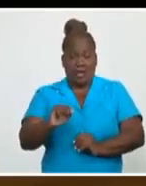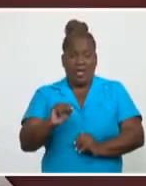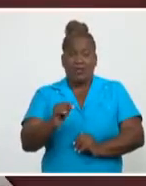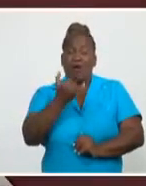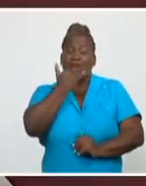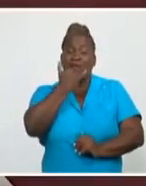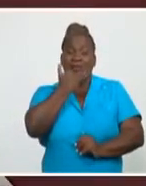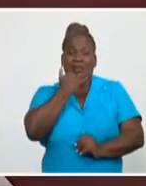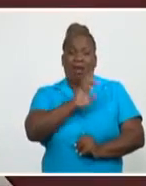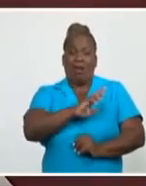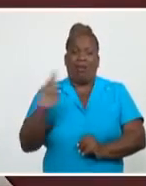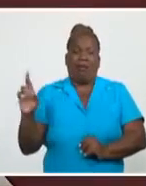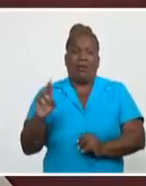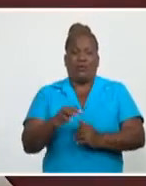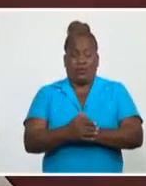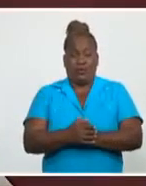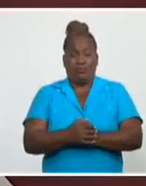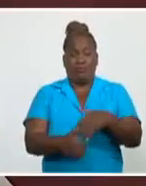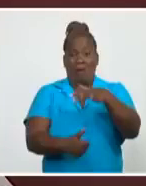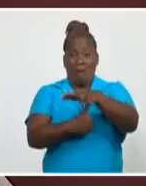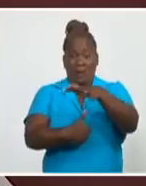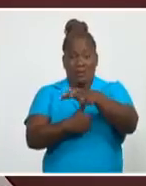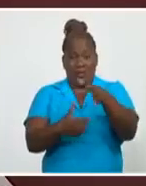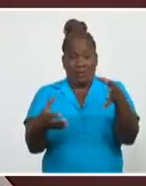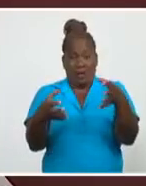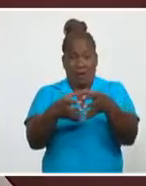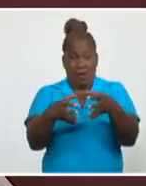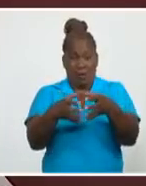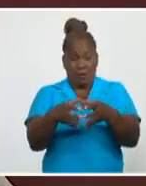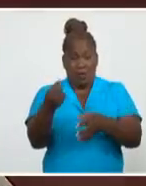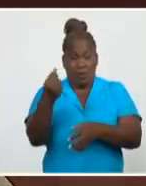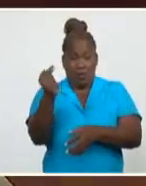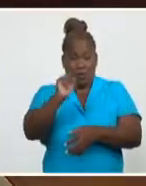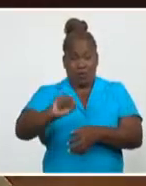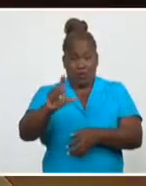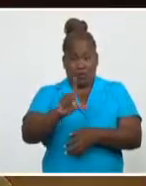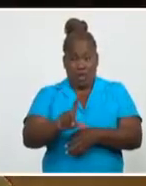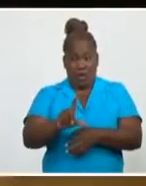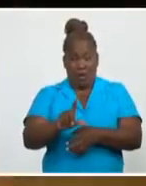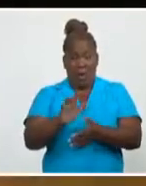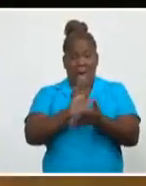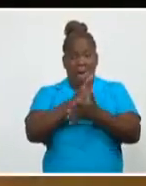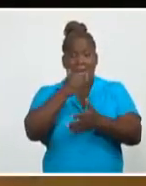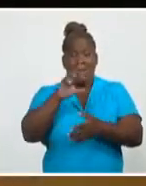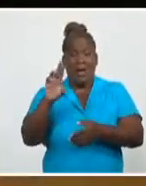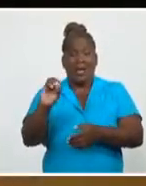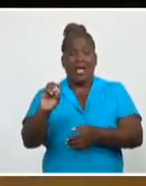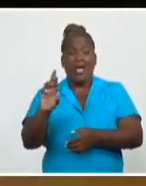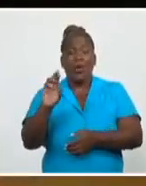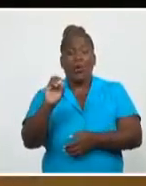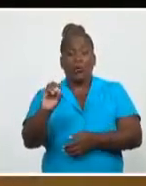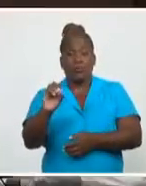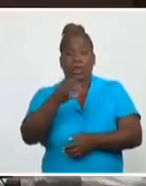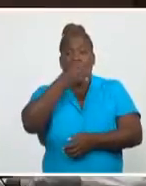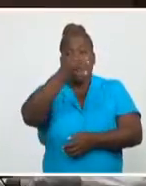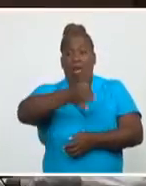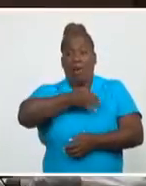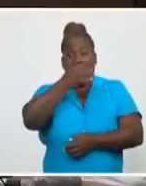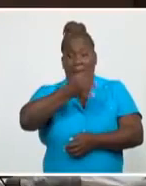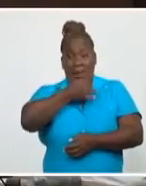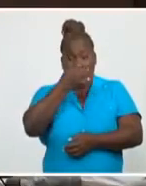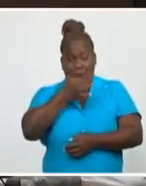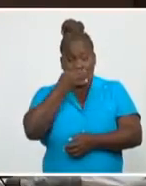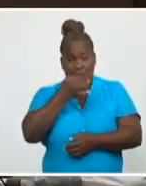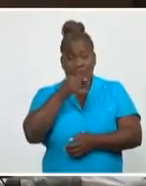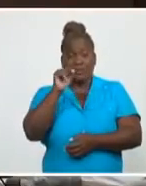revolución. El presidente de la Comisión Económico Social, primer ministro Manuel Marrero Cruz, explicó que durante varias sesiones de trabajo